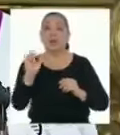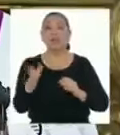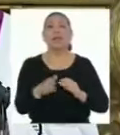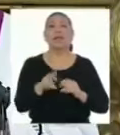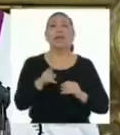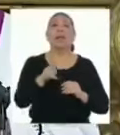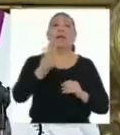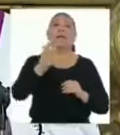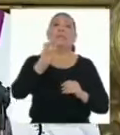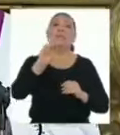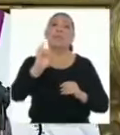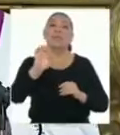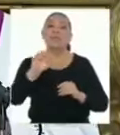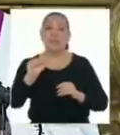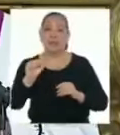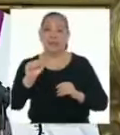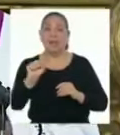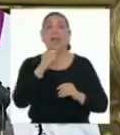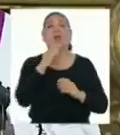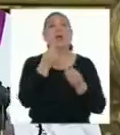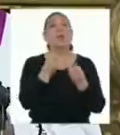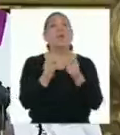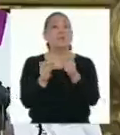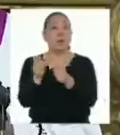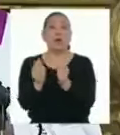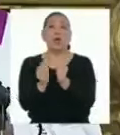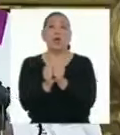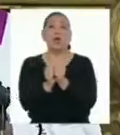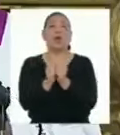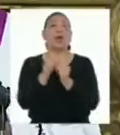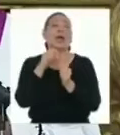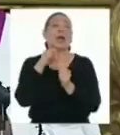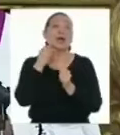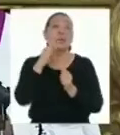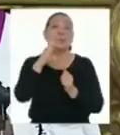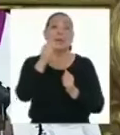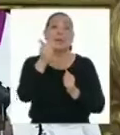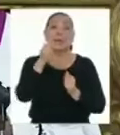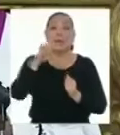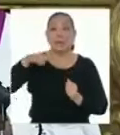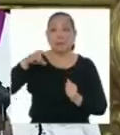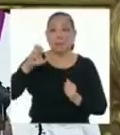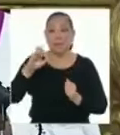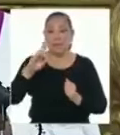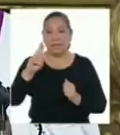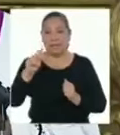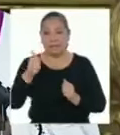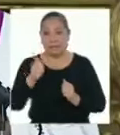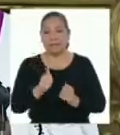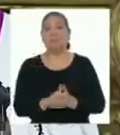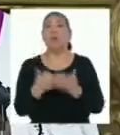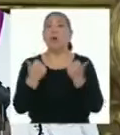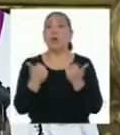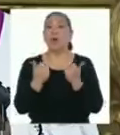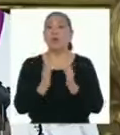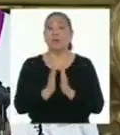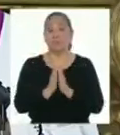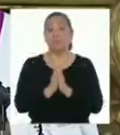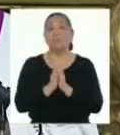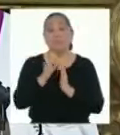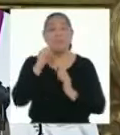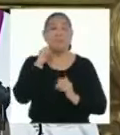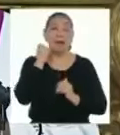Alejandro Vice y Piero Vélez, y con el padre carmelita Alfredo Amesti. Hoy el Santo